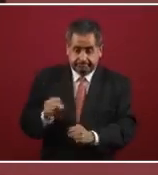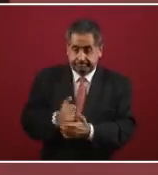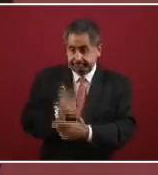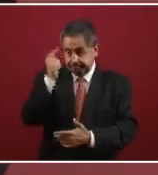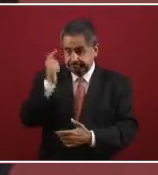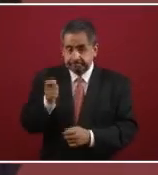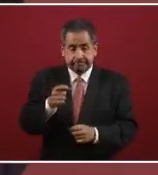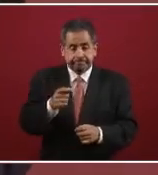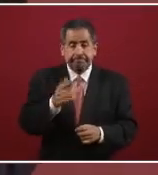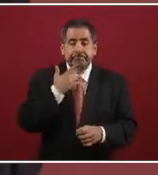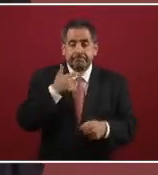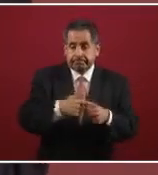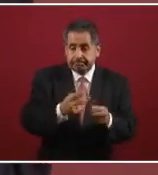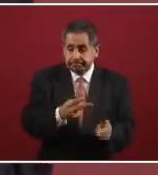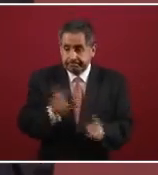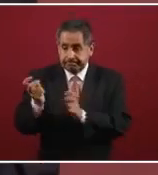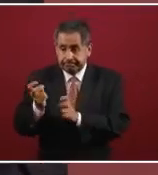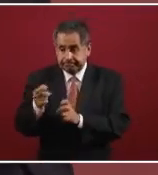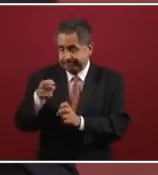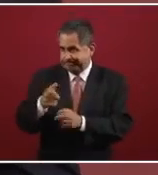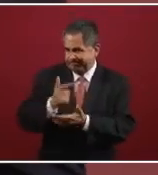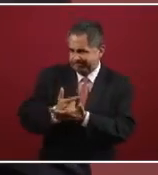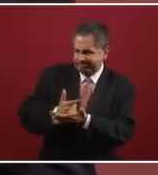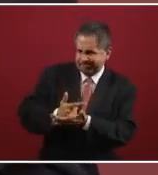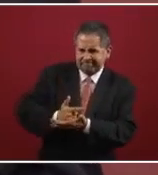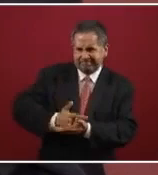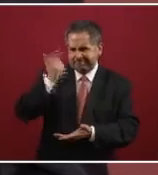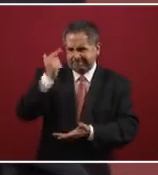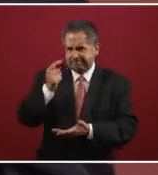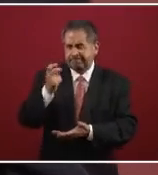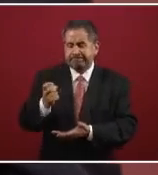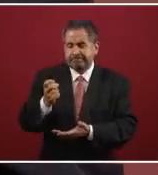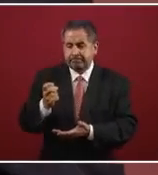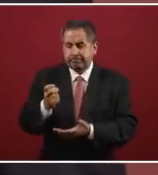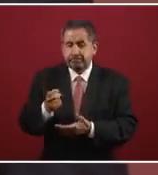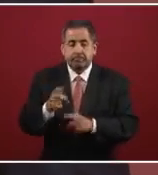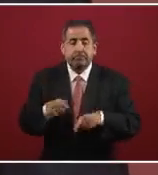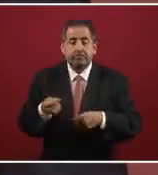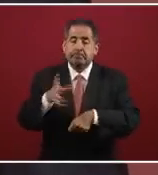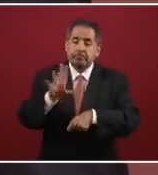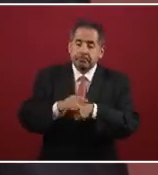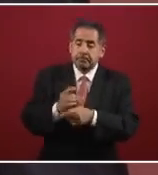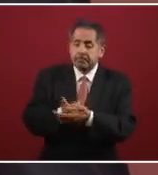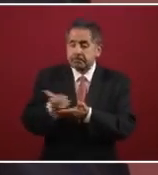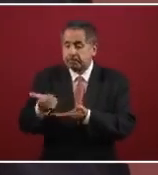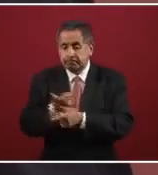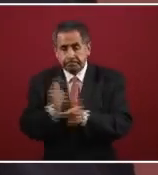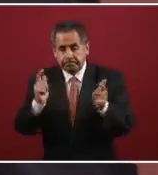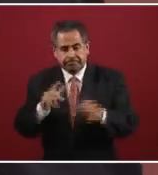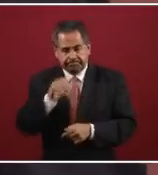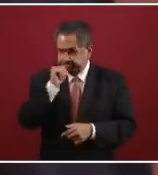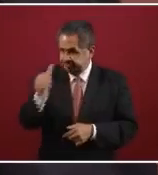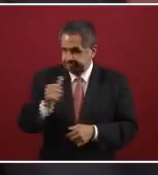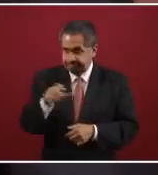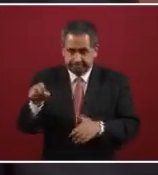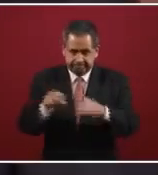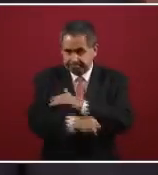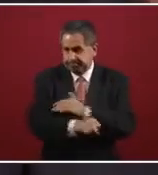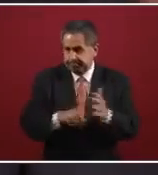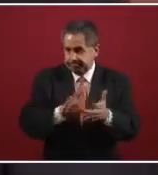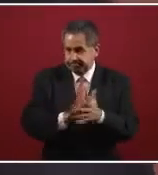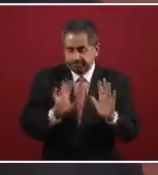el robo de combustible y no hay derecho a fianza lo